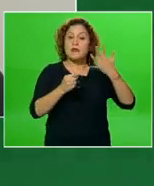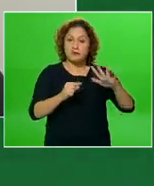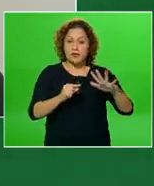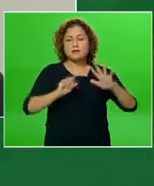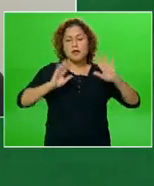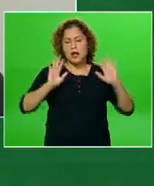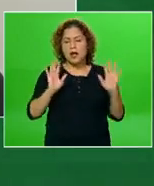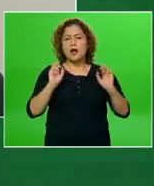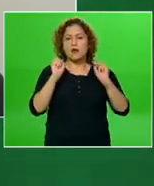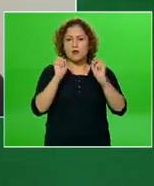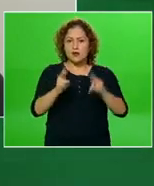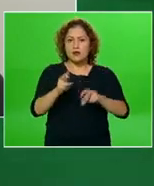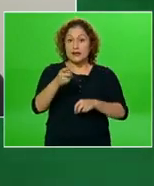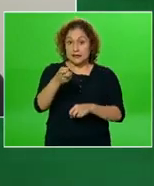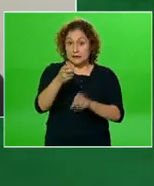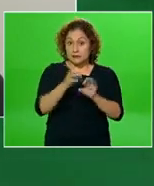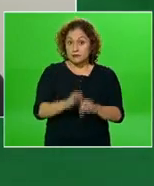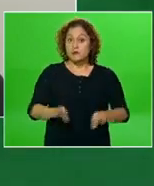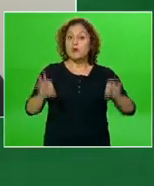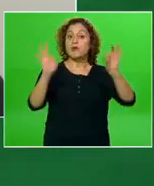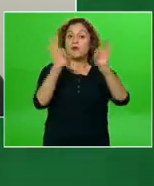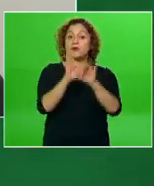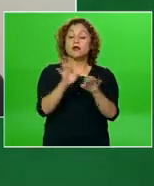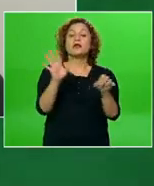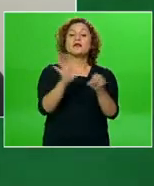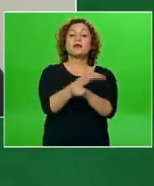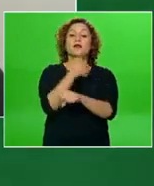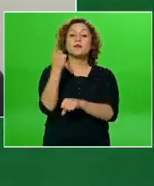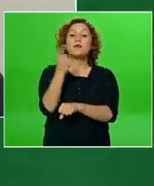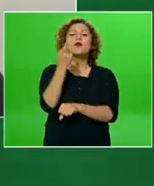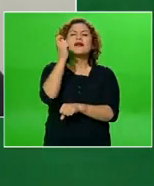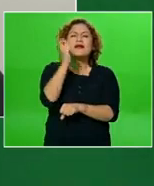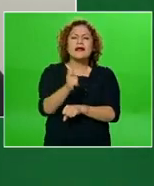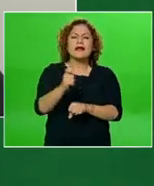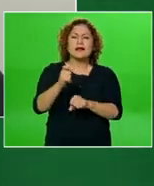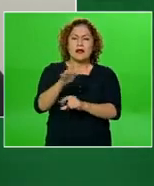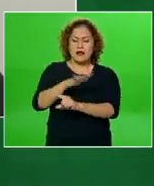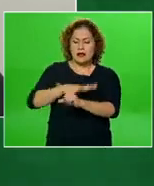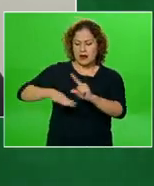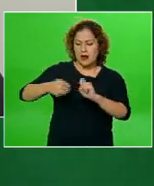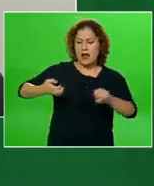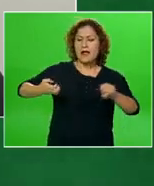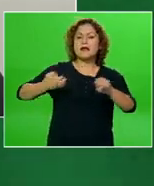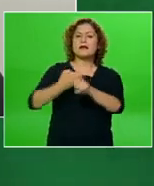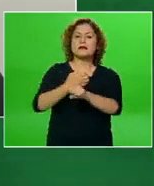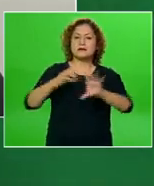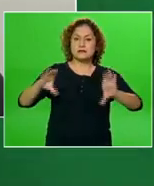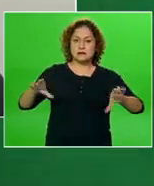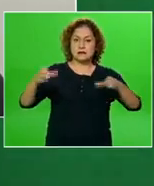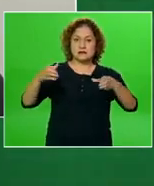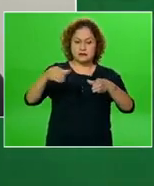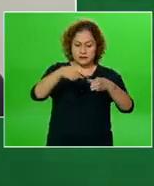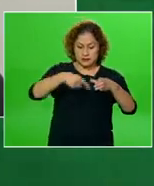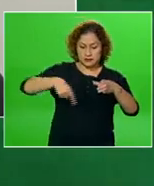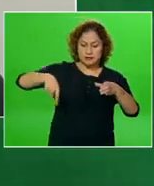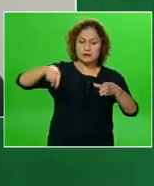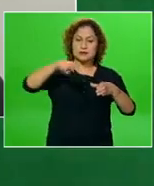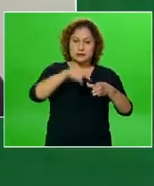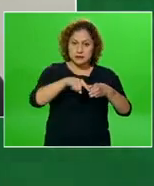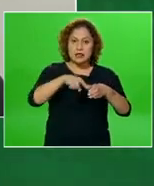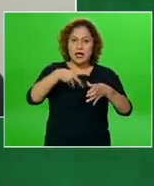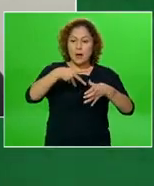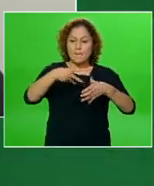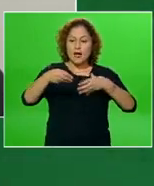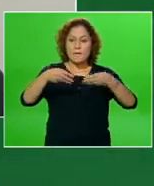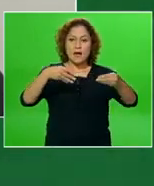entonces estamos hablando de este marco comunitario de seguridad en donde detener la transmisión muy